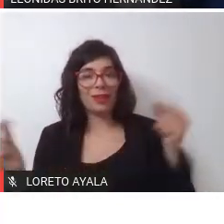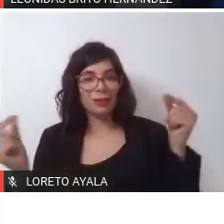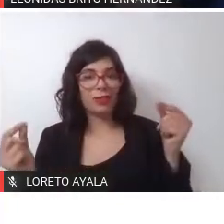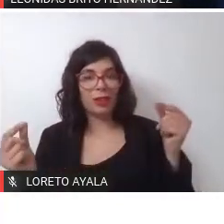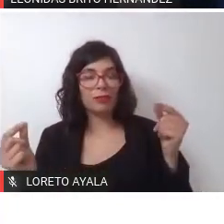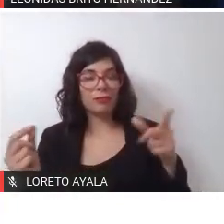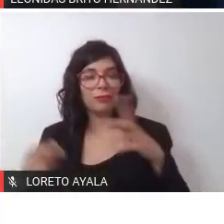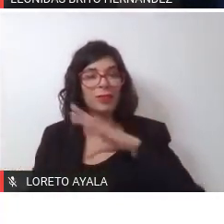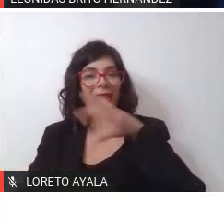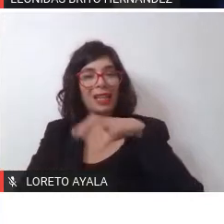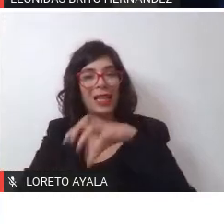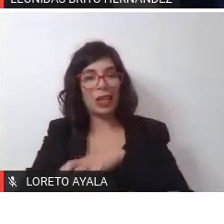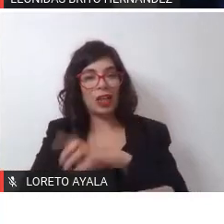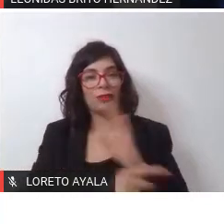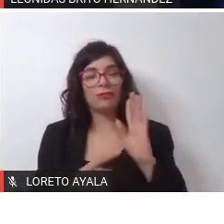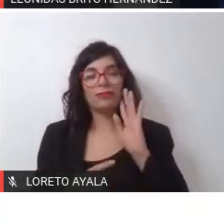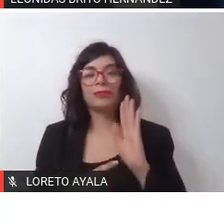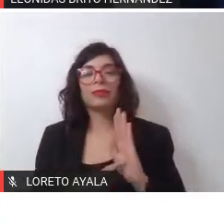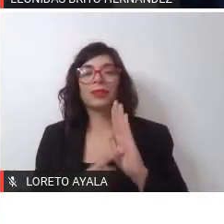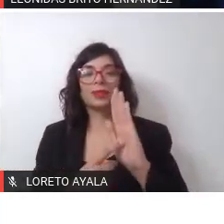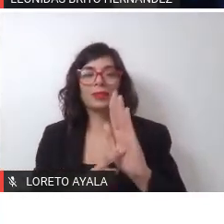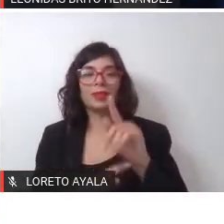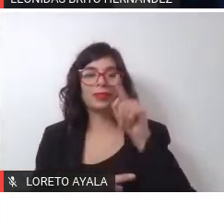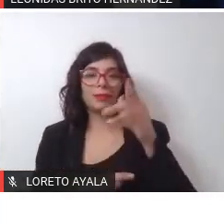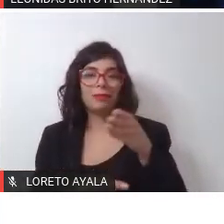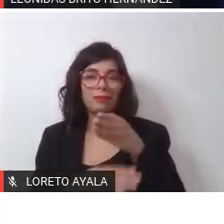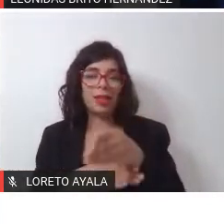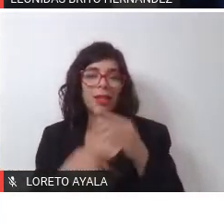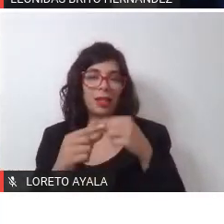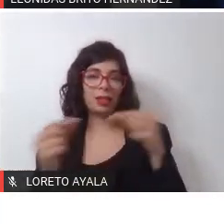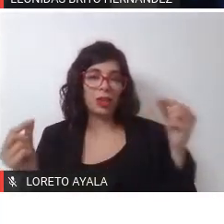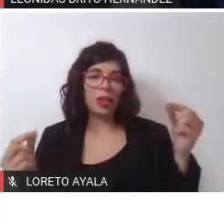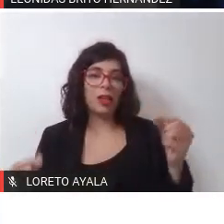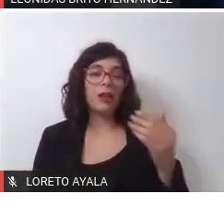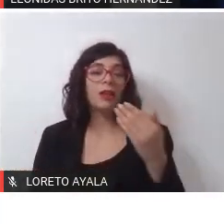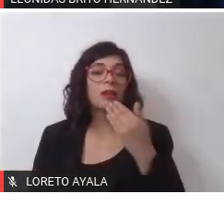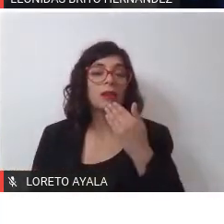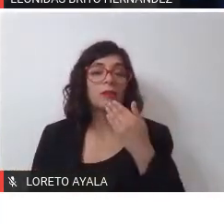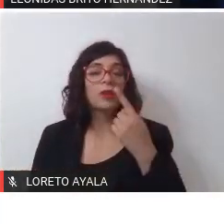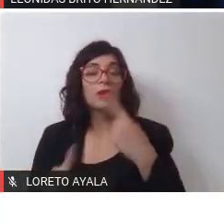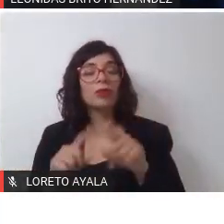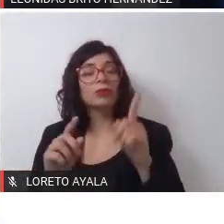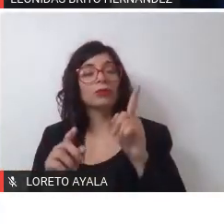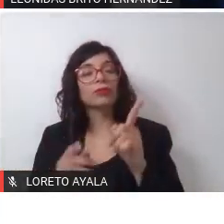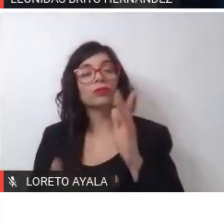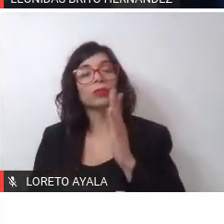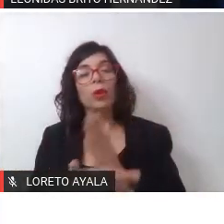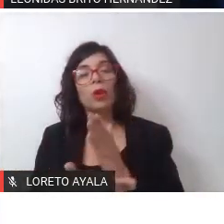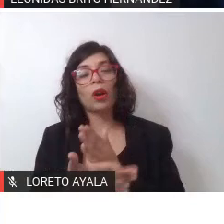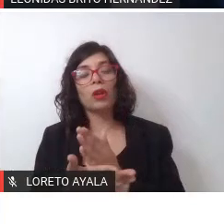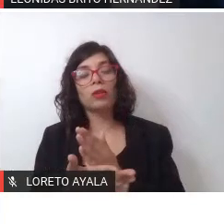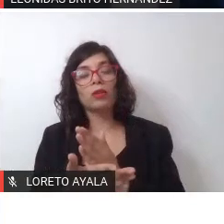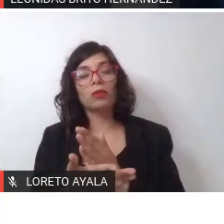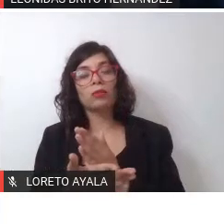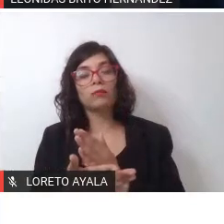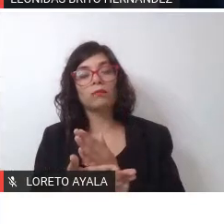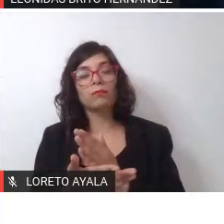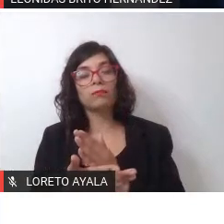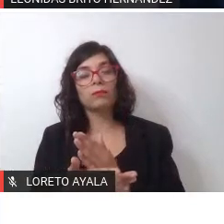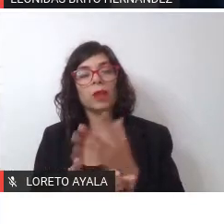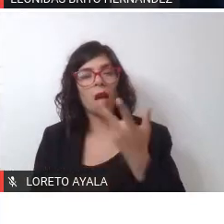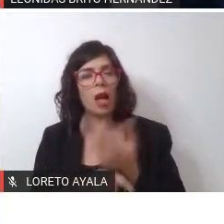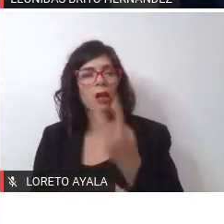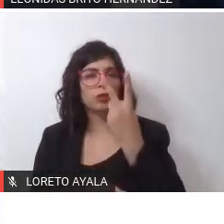región a esos nacionales. El tema de, hay un colegio, hay dos